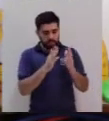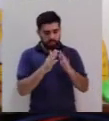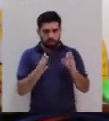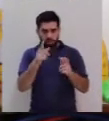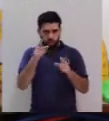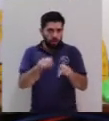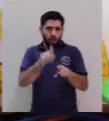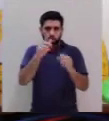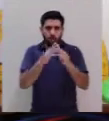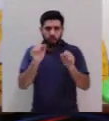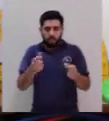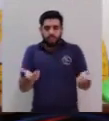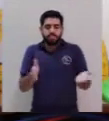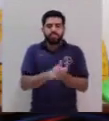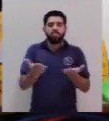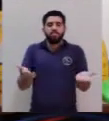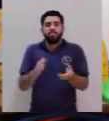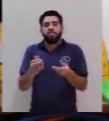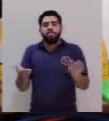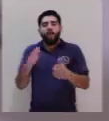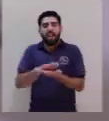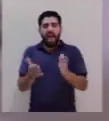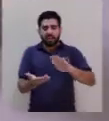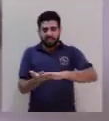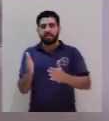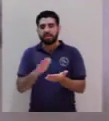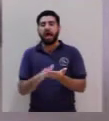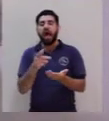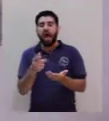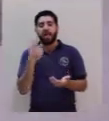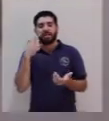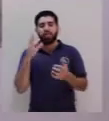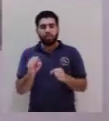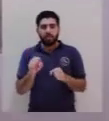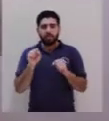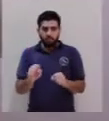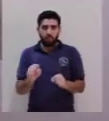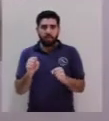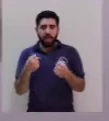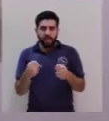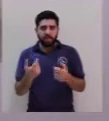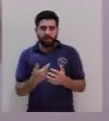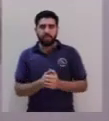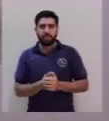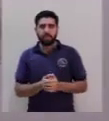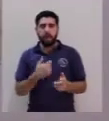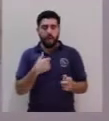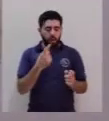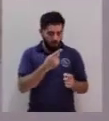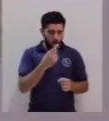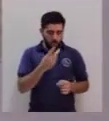doblando hasta que en realidad les queden 5 partes iguales en su tira de papel que están utilizando.